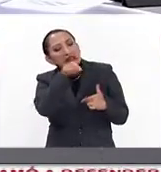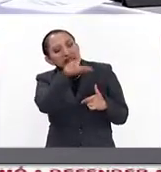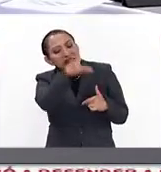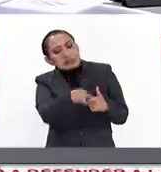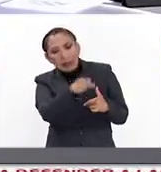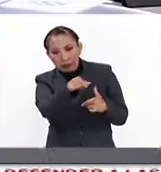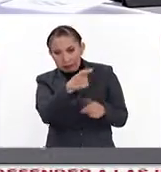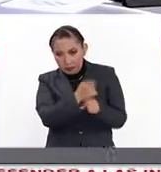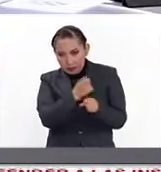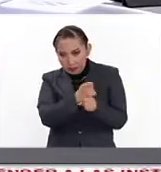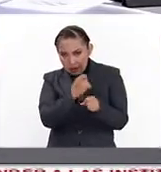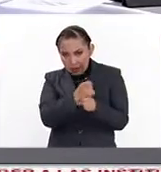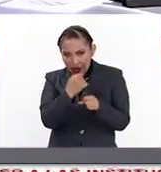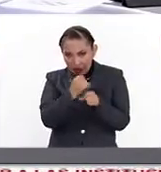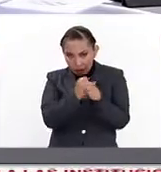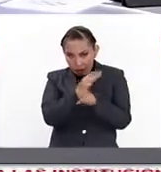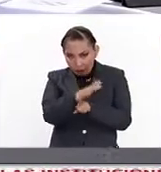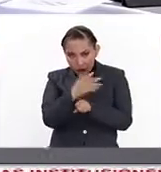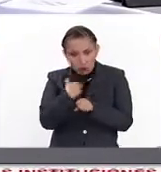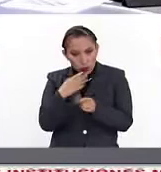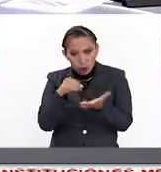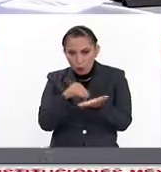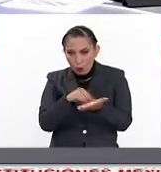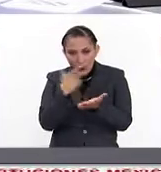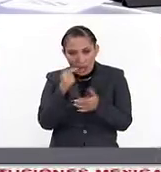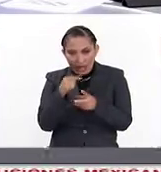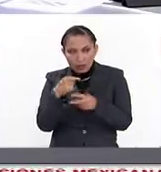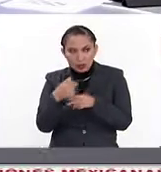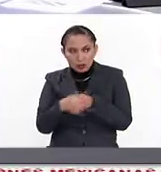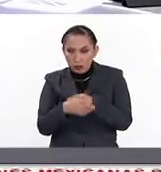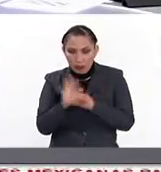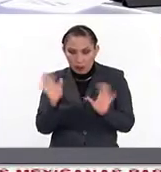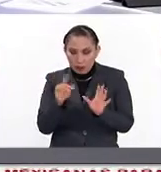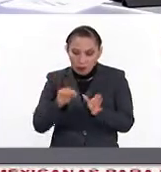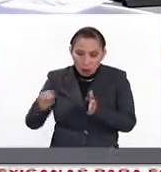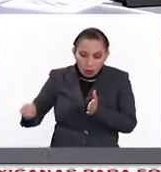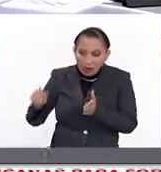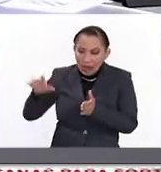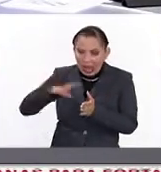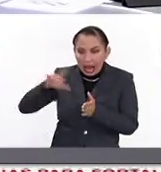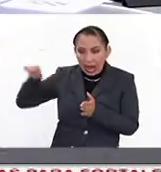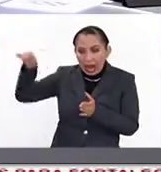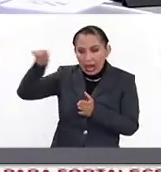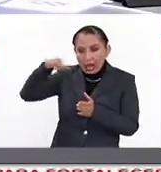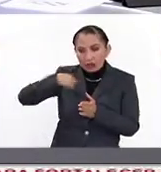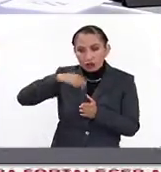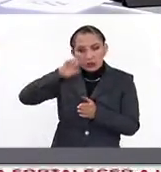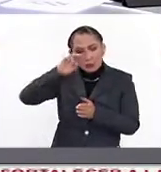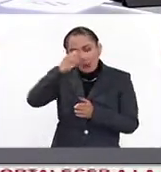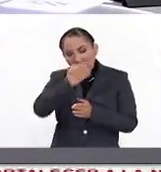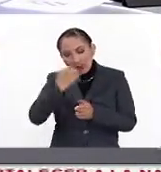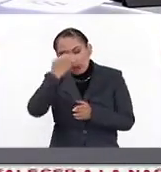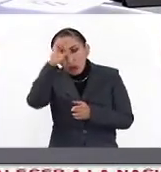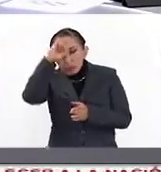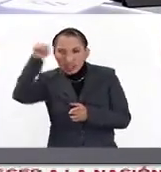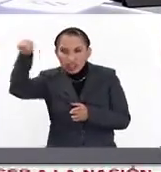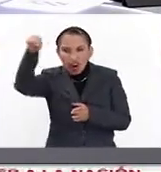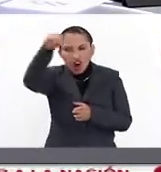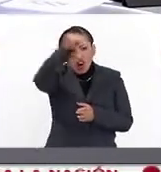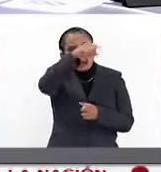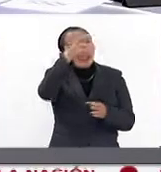El primer, digamos, dato aquí que no está en esta medición, pero que prácticamente todos los que estamos midiendo opinión